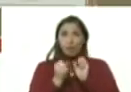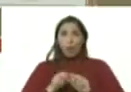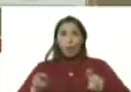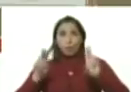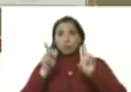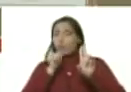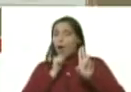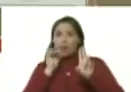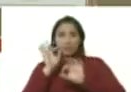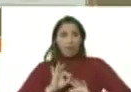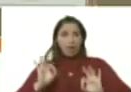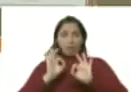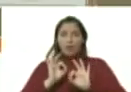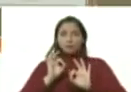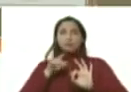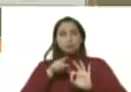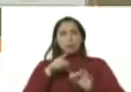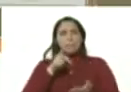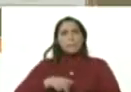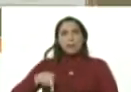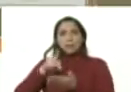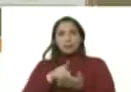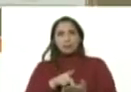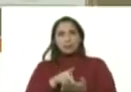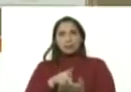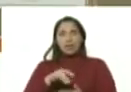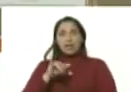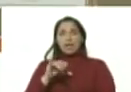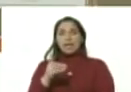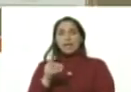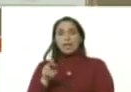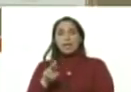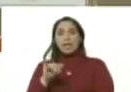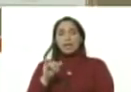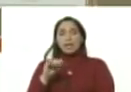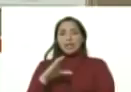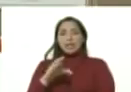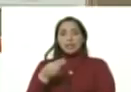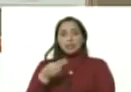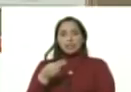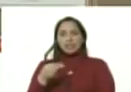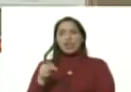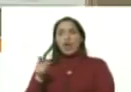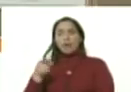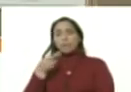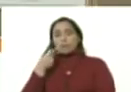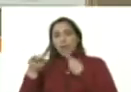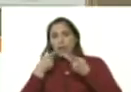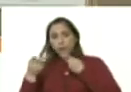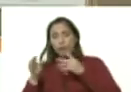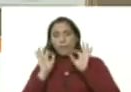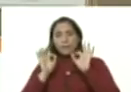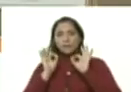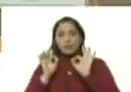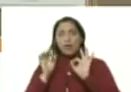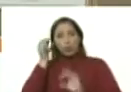Unidas. Allí participaron Idris Yasairi, relator especial del Consejo de Derechos Humanos de las Naciones Unidas,